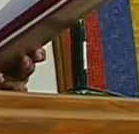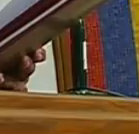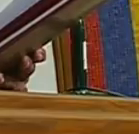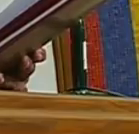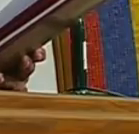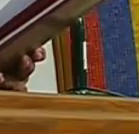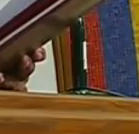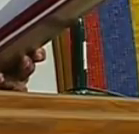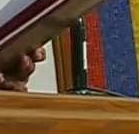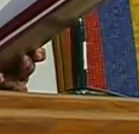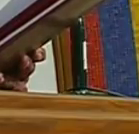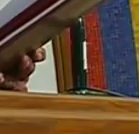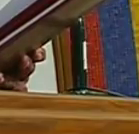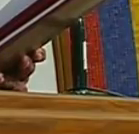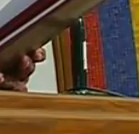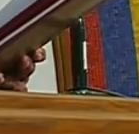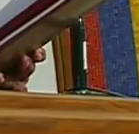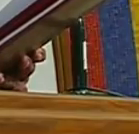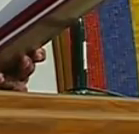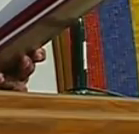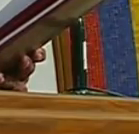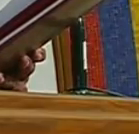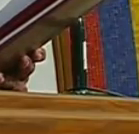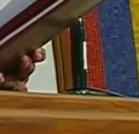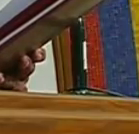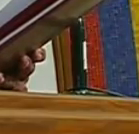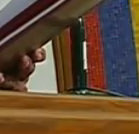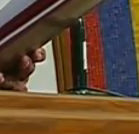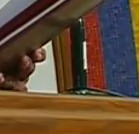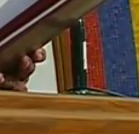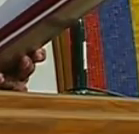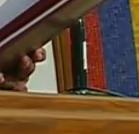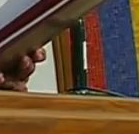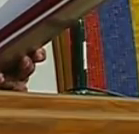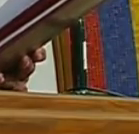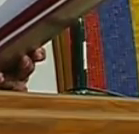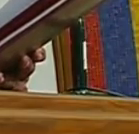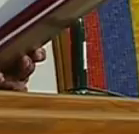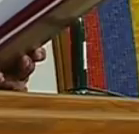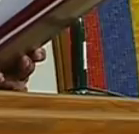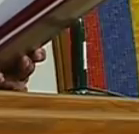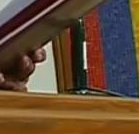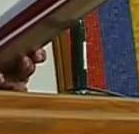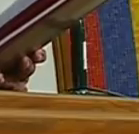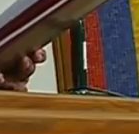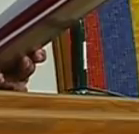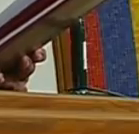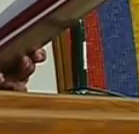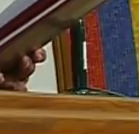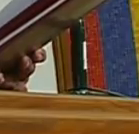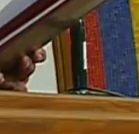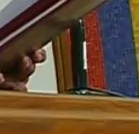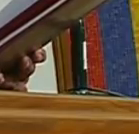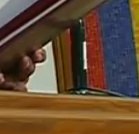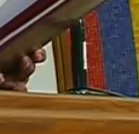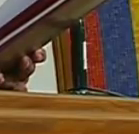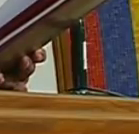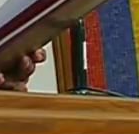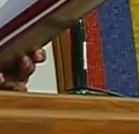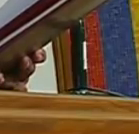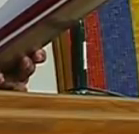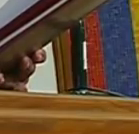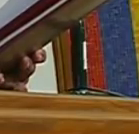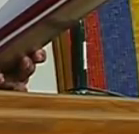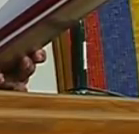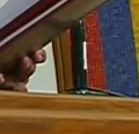por artículo al precitado proyecto de ley, resultando aprobado por unanimidad. En este sentido, se declaró sancionada y se